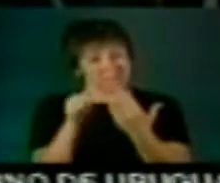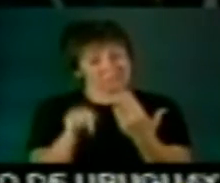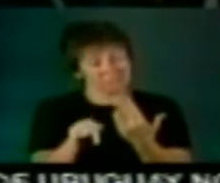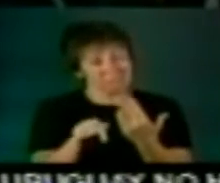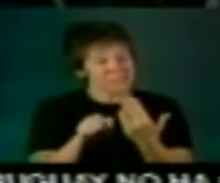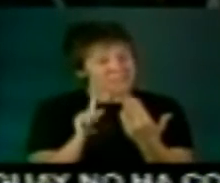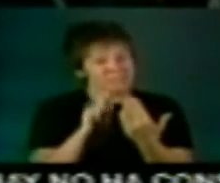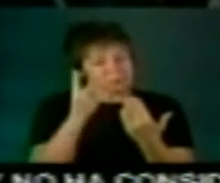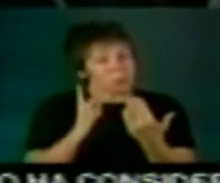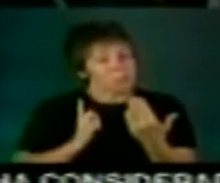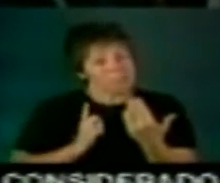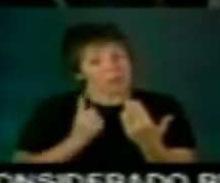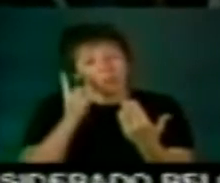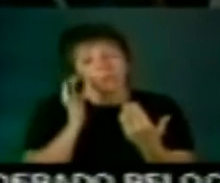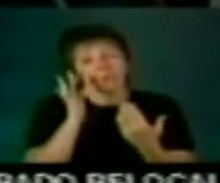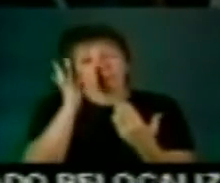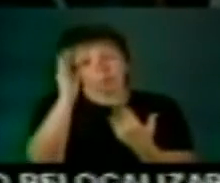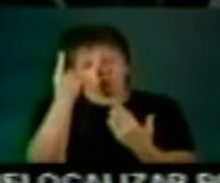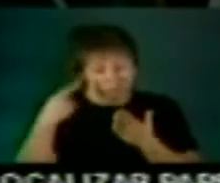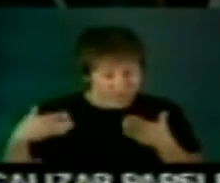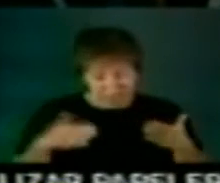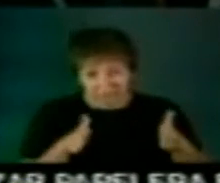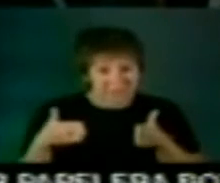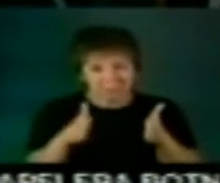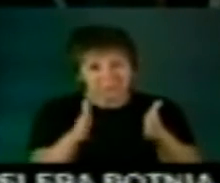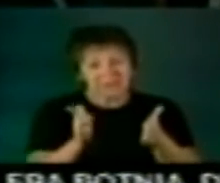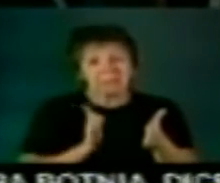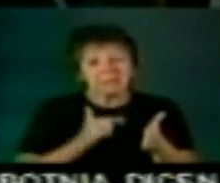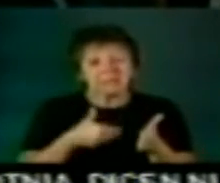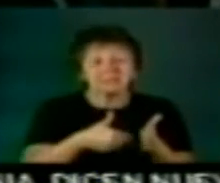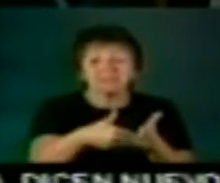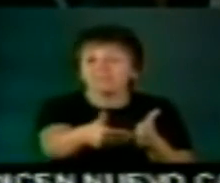que ningún camino puede descartarse a priori.